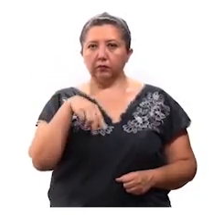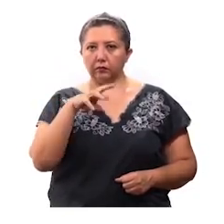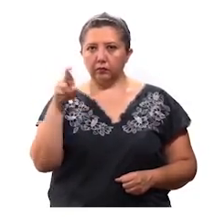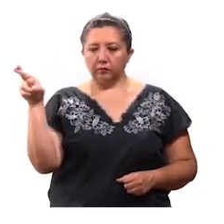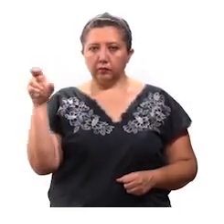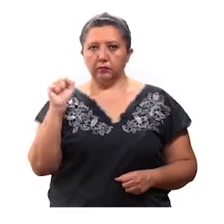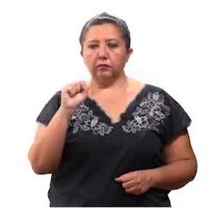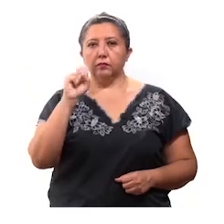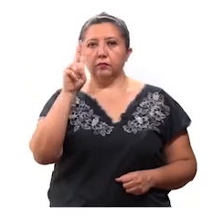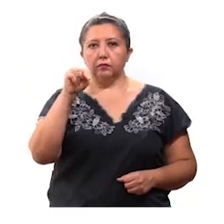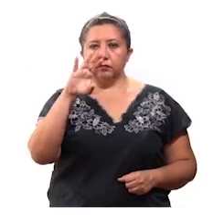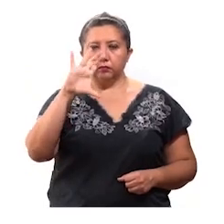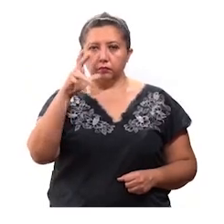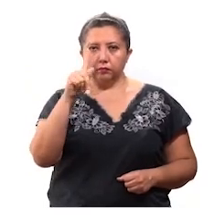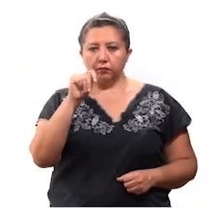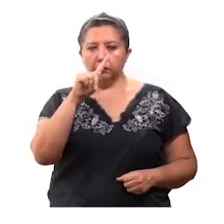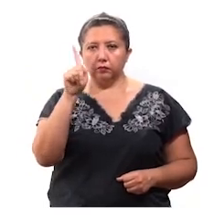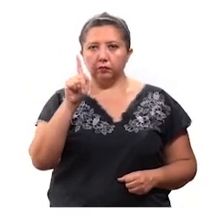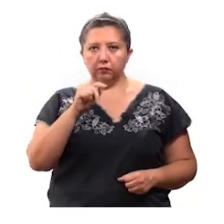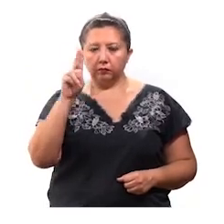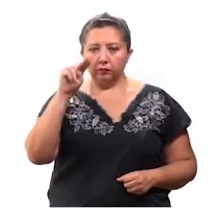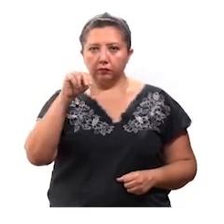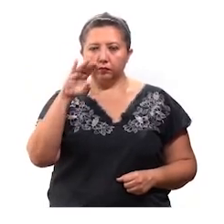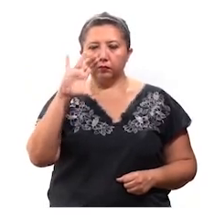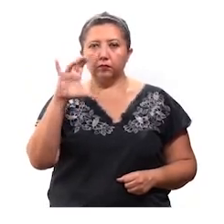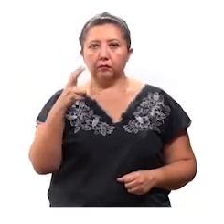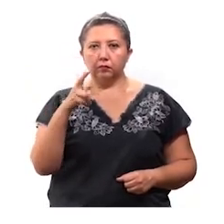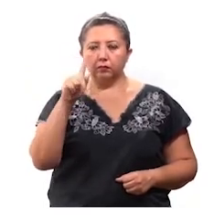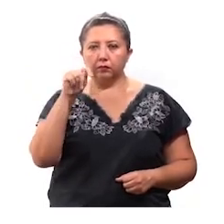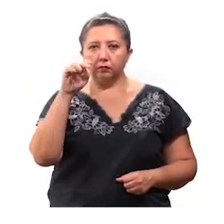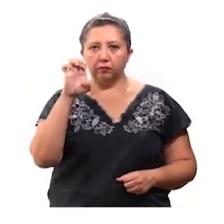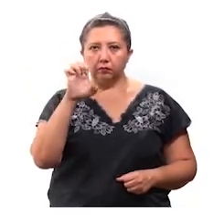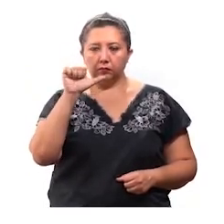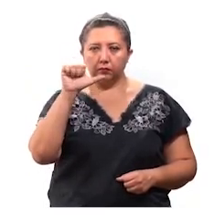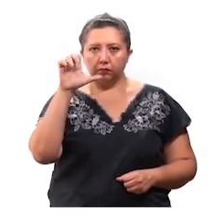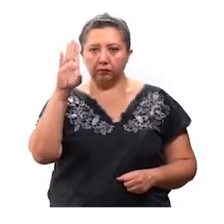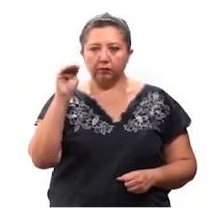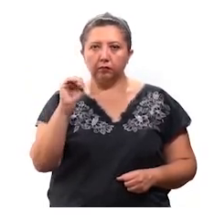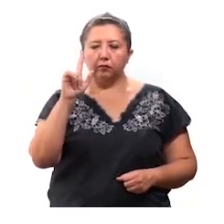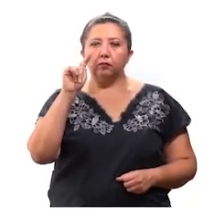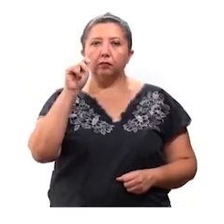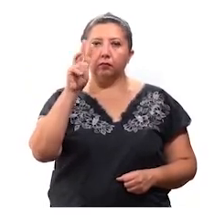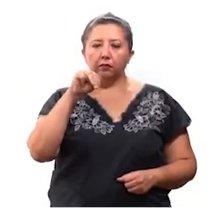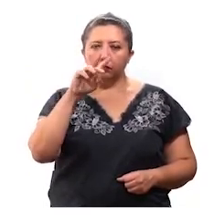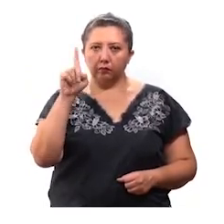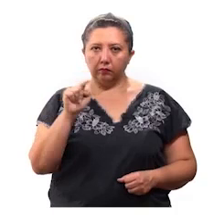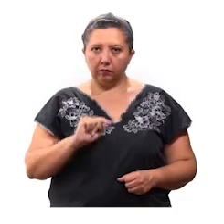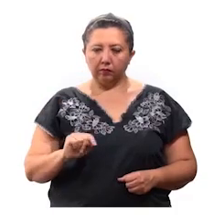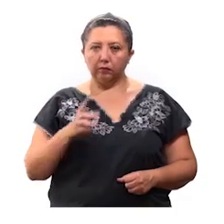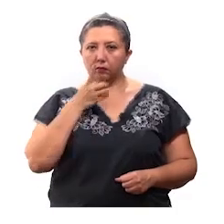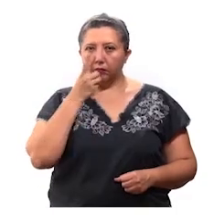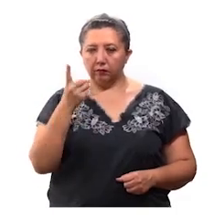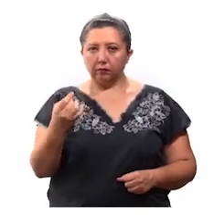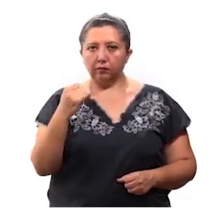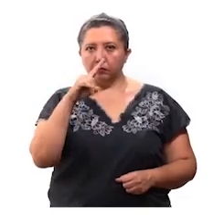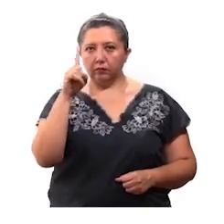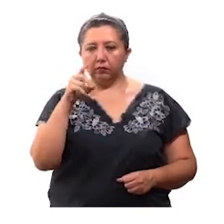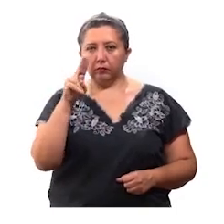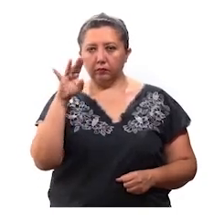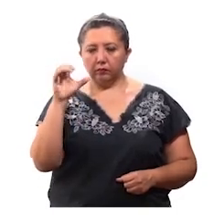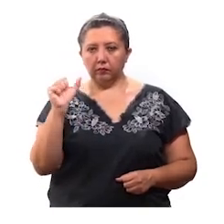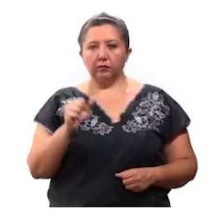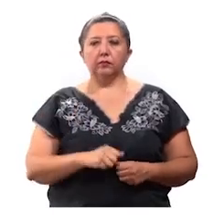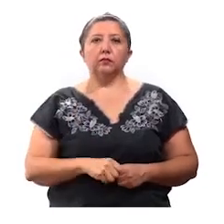Roo, Sanacat, Sinanché, Teabo, Temozón, Timucuy, Timún y